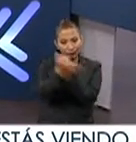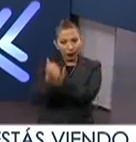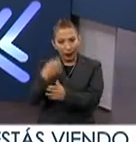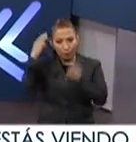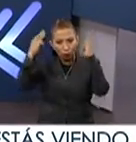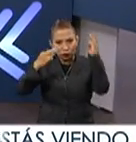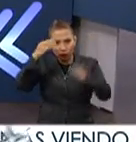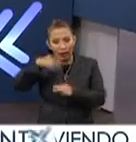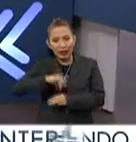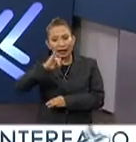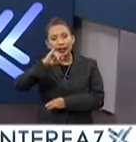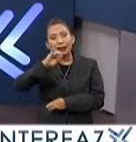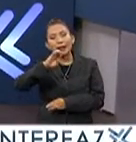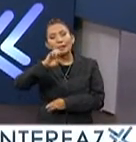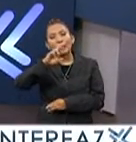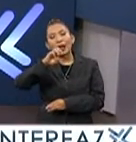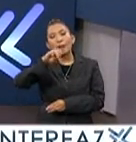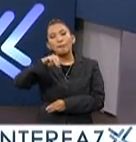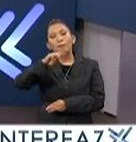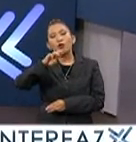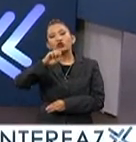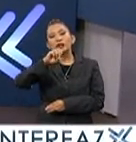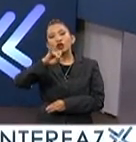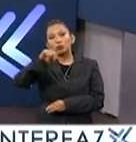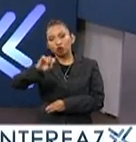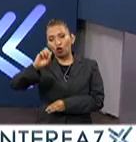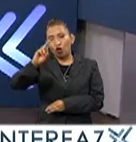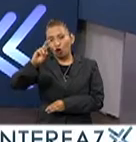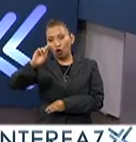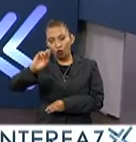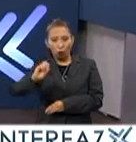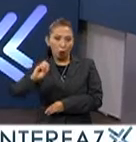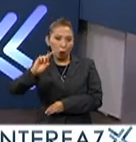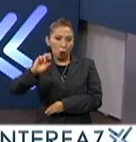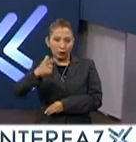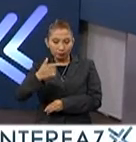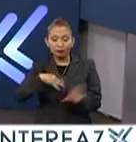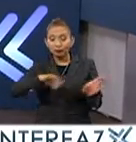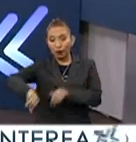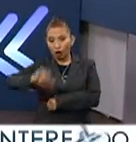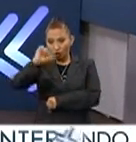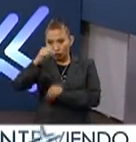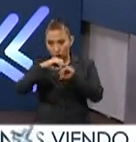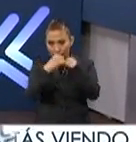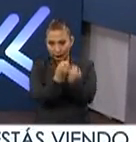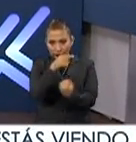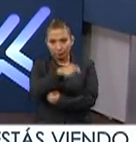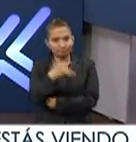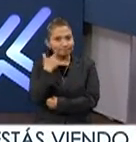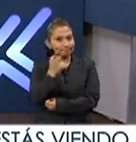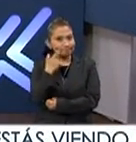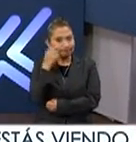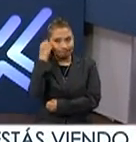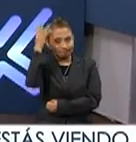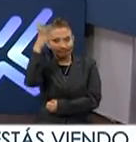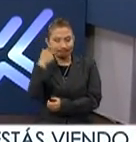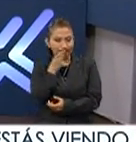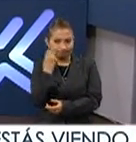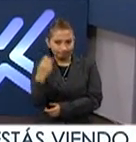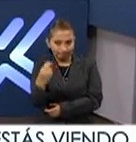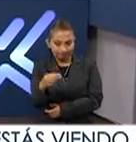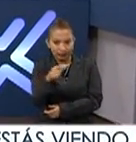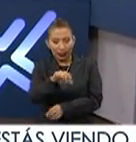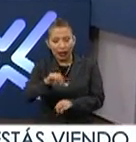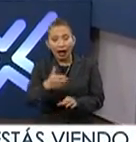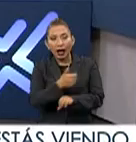nuestros museos en ibermuseos.org. Otro organismo y esfuerzo que me olvidó comentar es precisamente